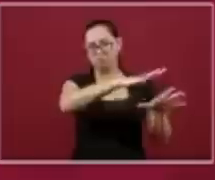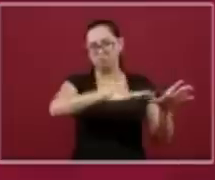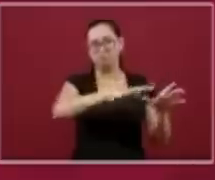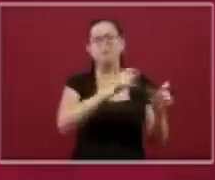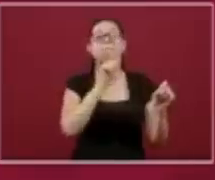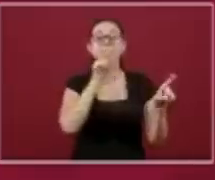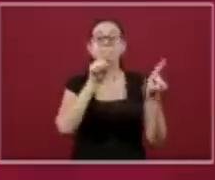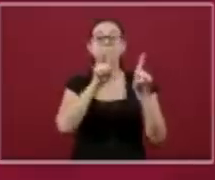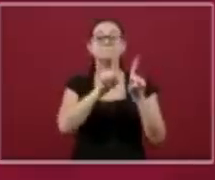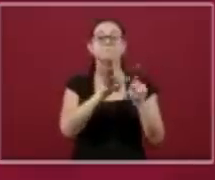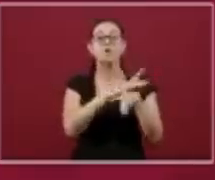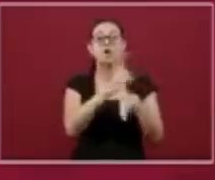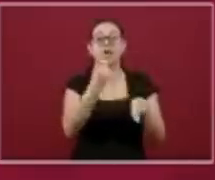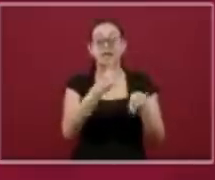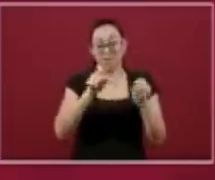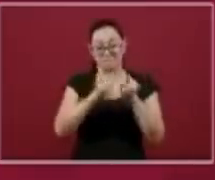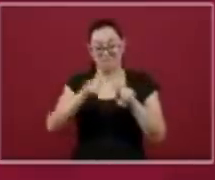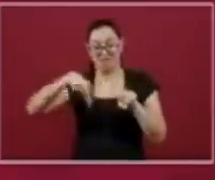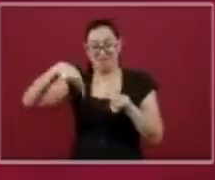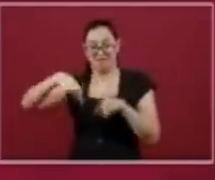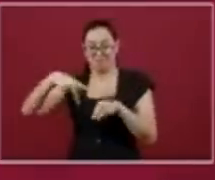nuestra soberanía,